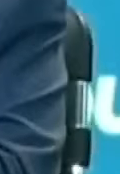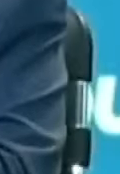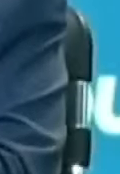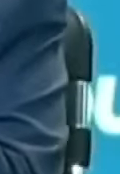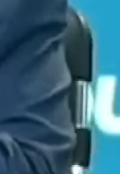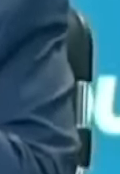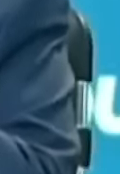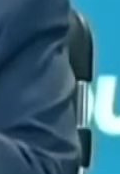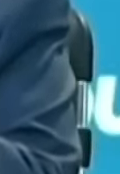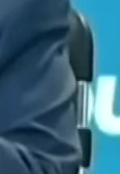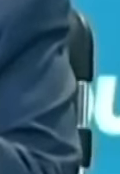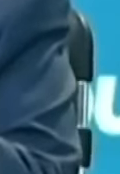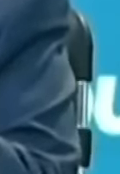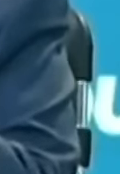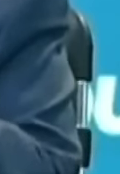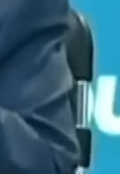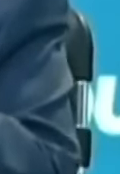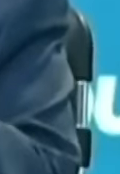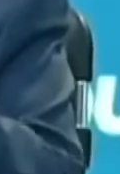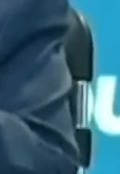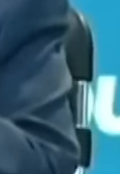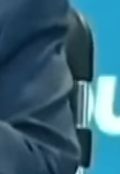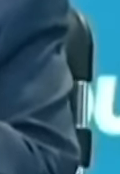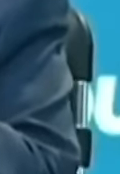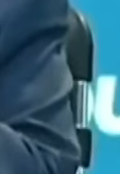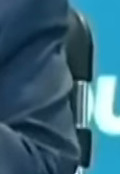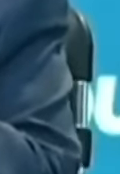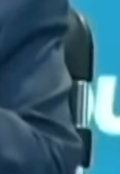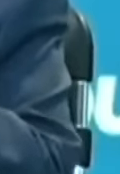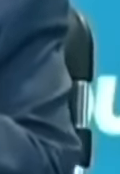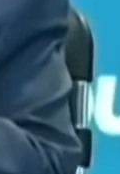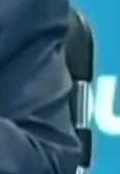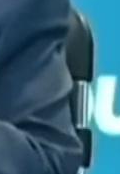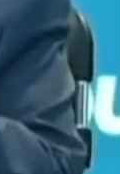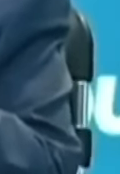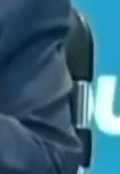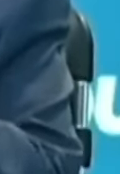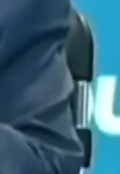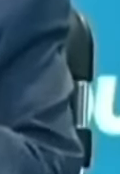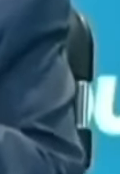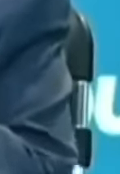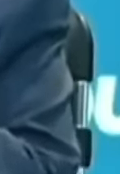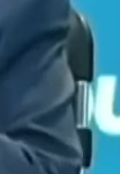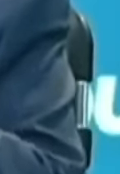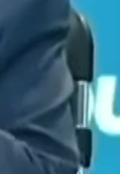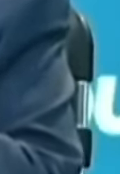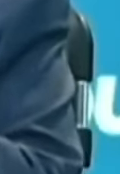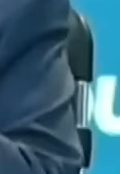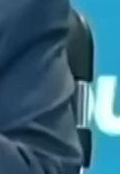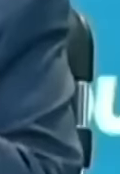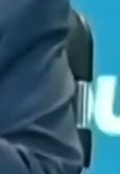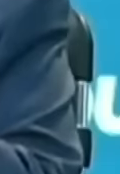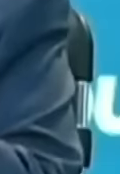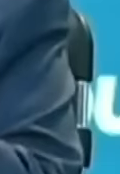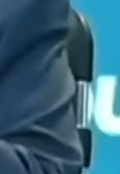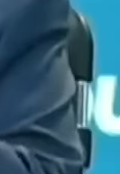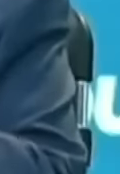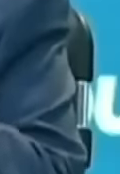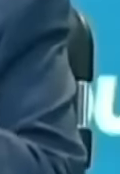Tremendo proyecto. Para que nos motivemos, todos y todas, gobernadores, gobernadoras, alcaldes,